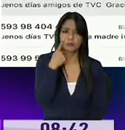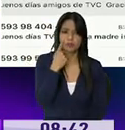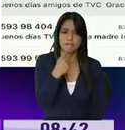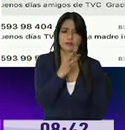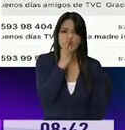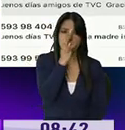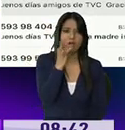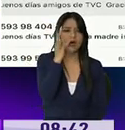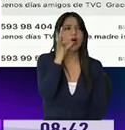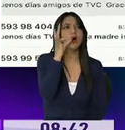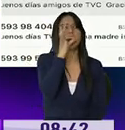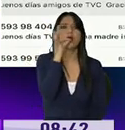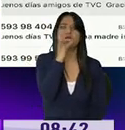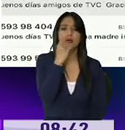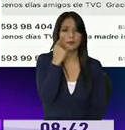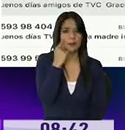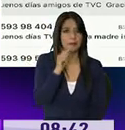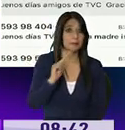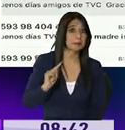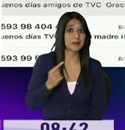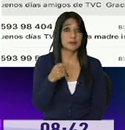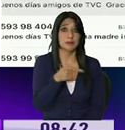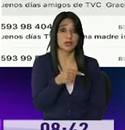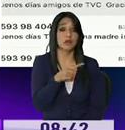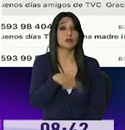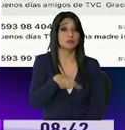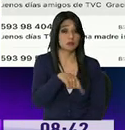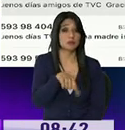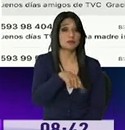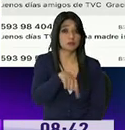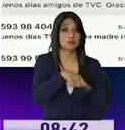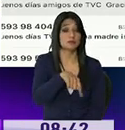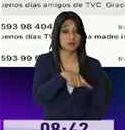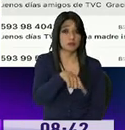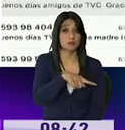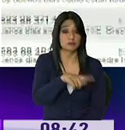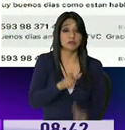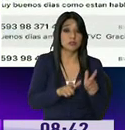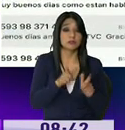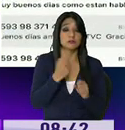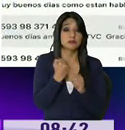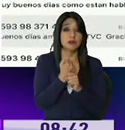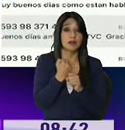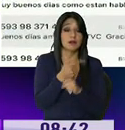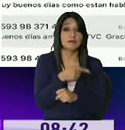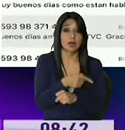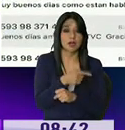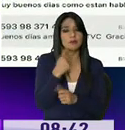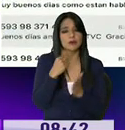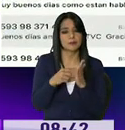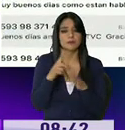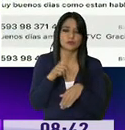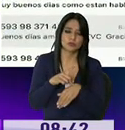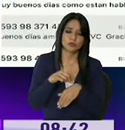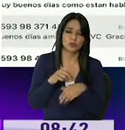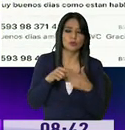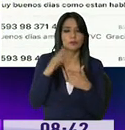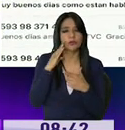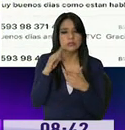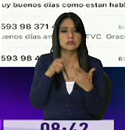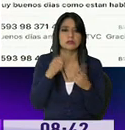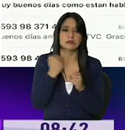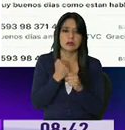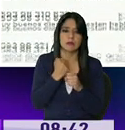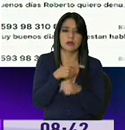las pruebas. Y primero estaban... Para hacerse la gente que está en primera línea trabajando por parte del municipio,